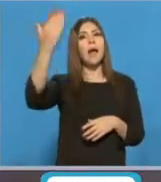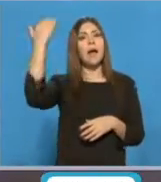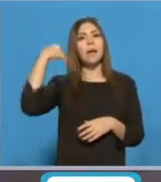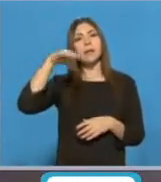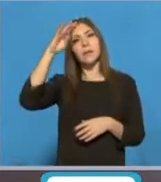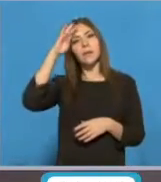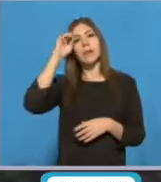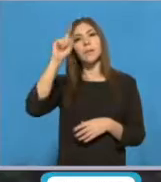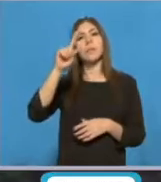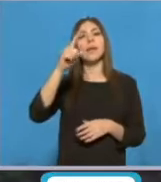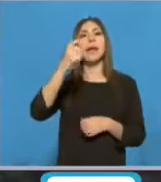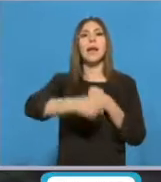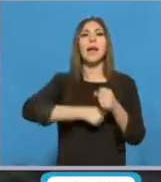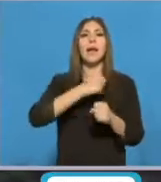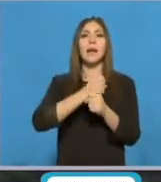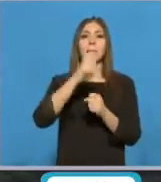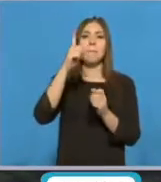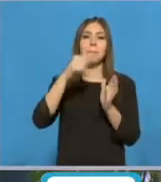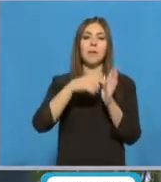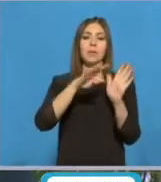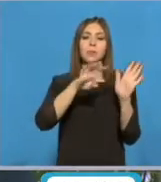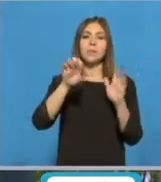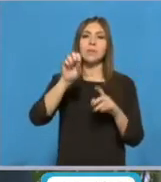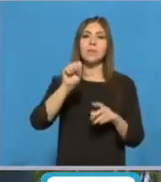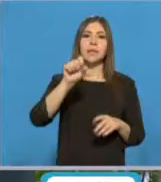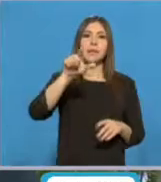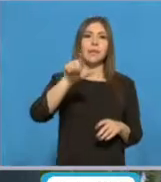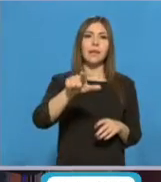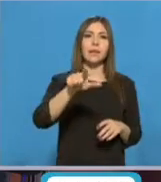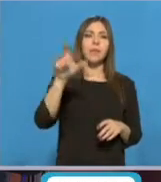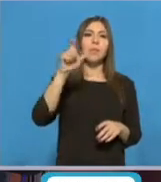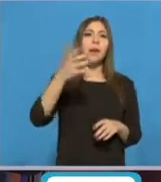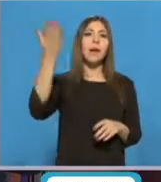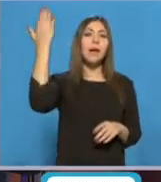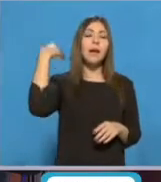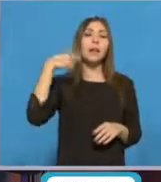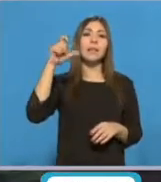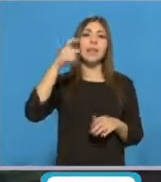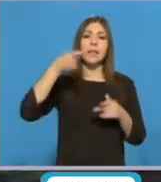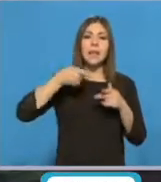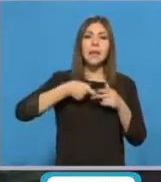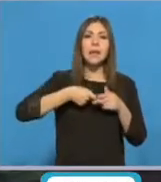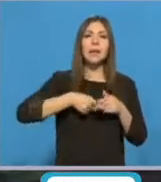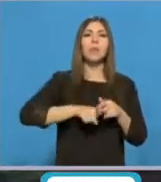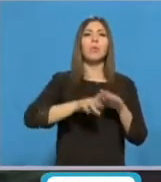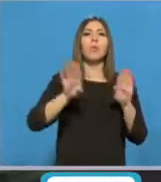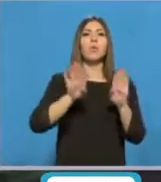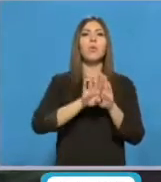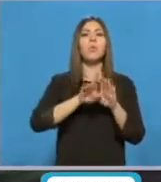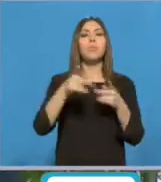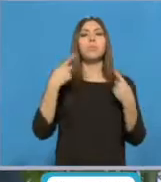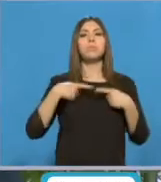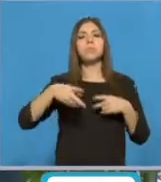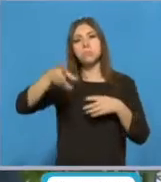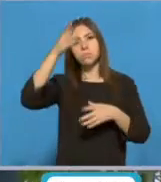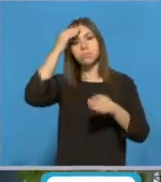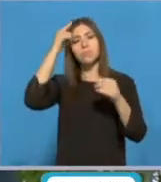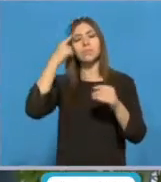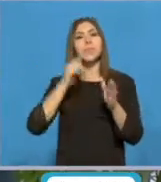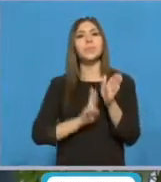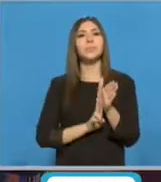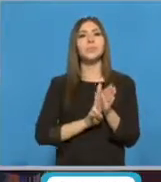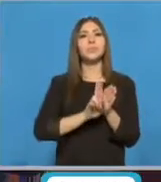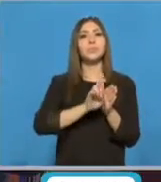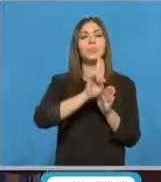todavía en 1967, cuando apenas estaba, iba en auge la carrera espacial, ¿no? Entonces,